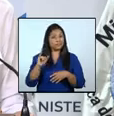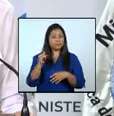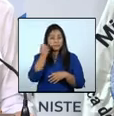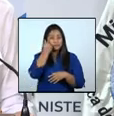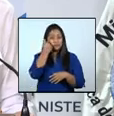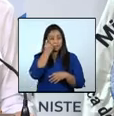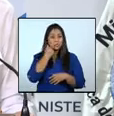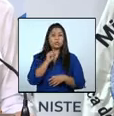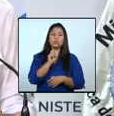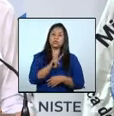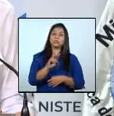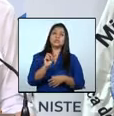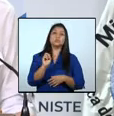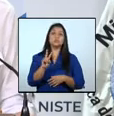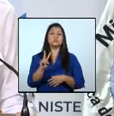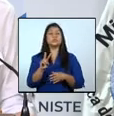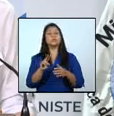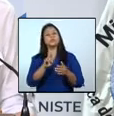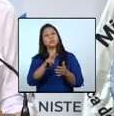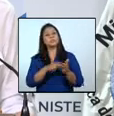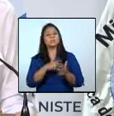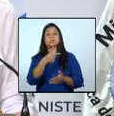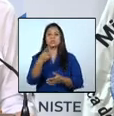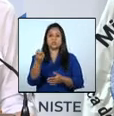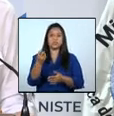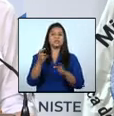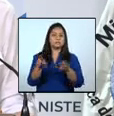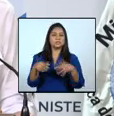2,200 pacientes recuperados para un total de